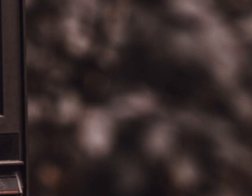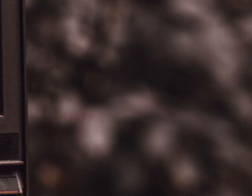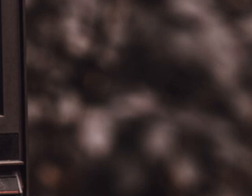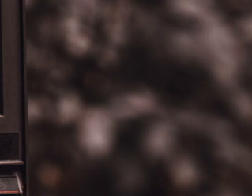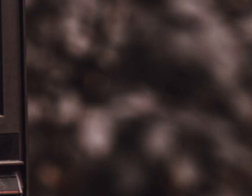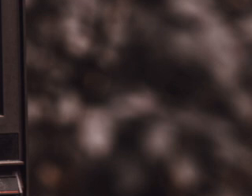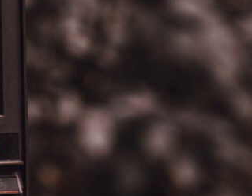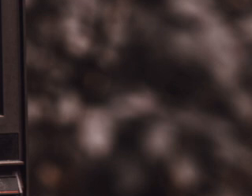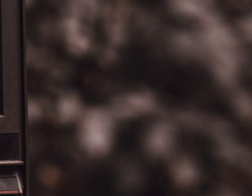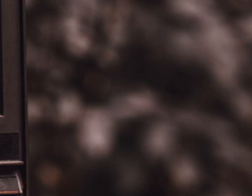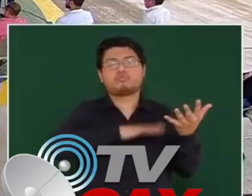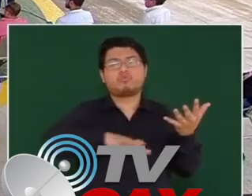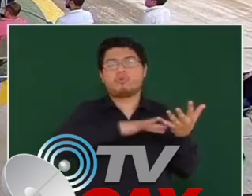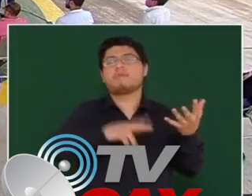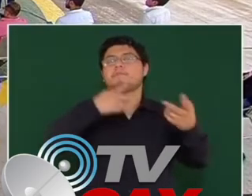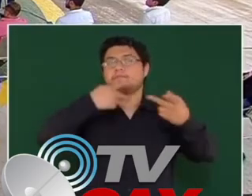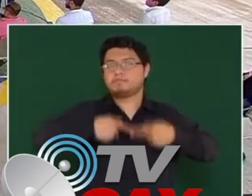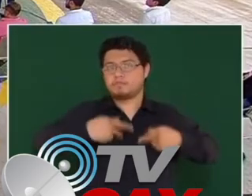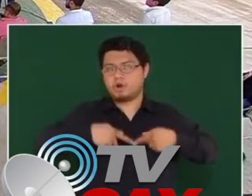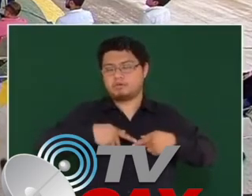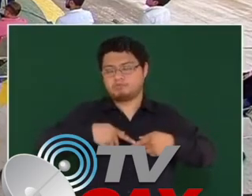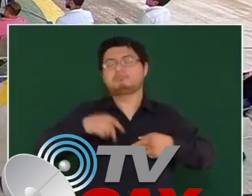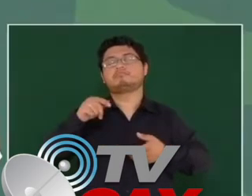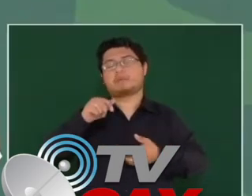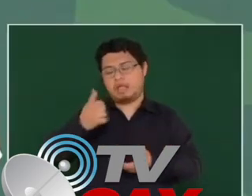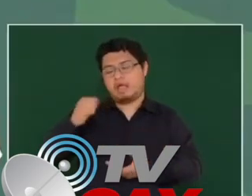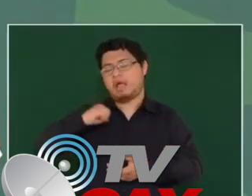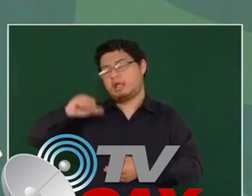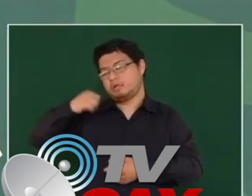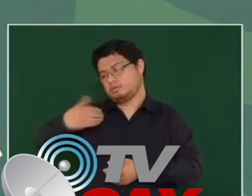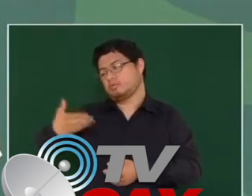trabajadores de la antigua Mexicana.